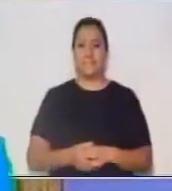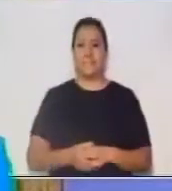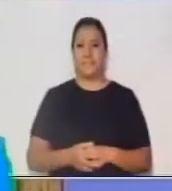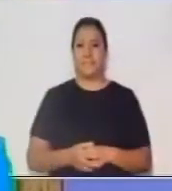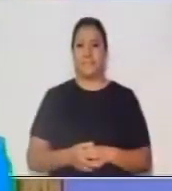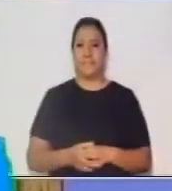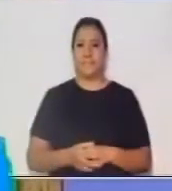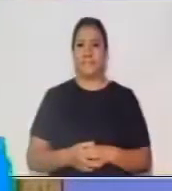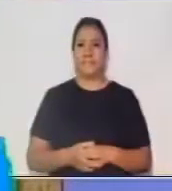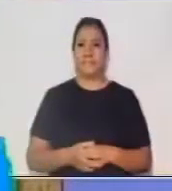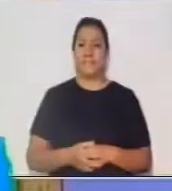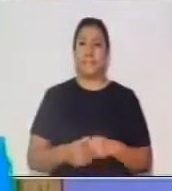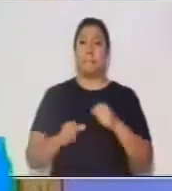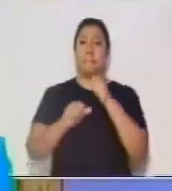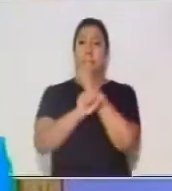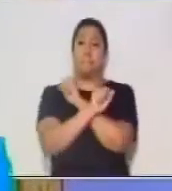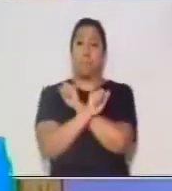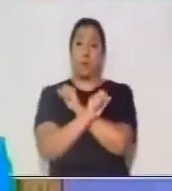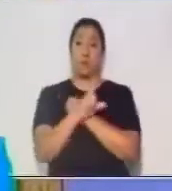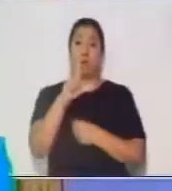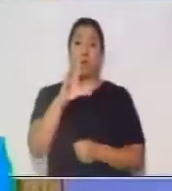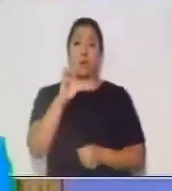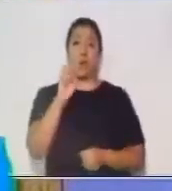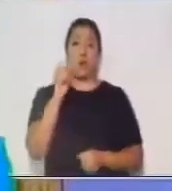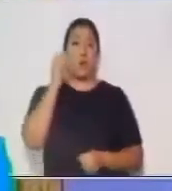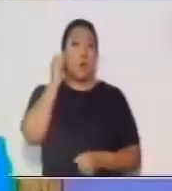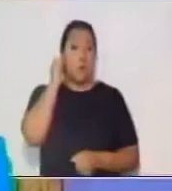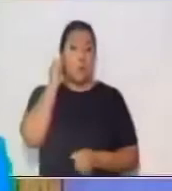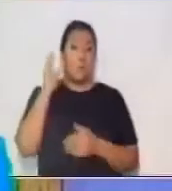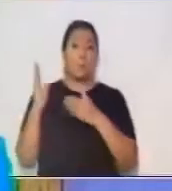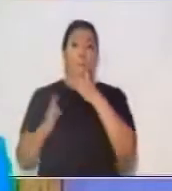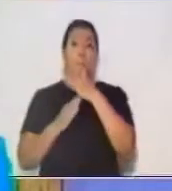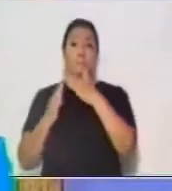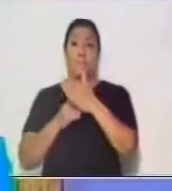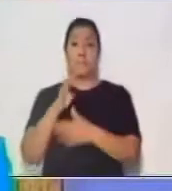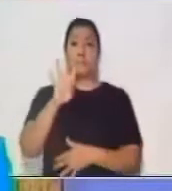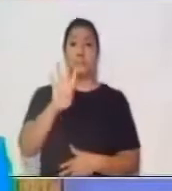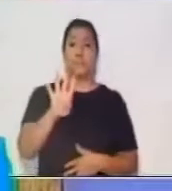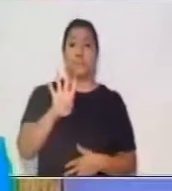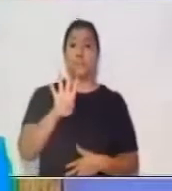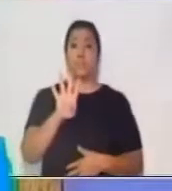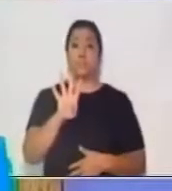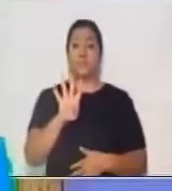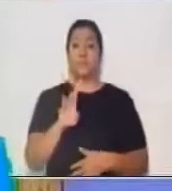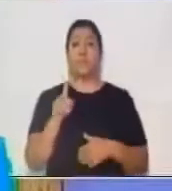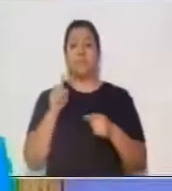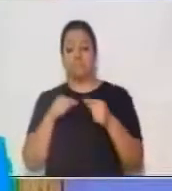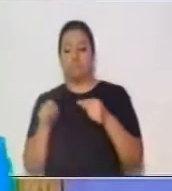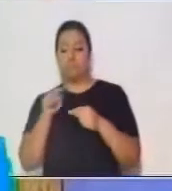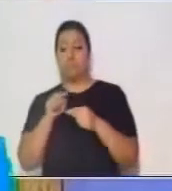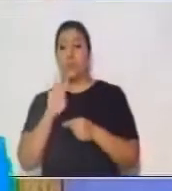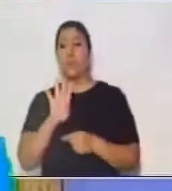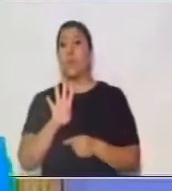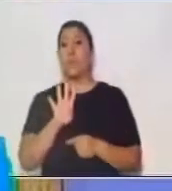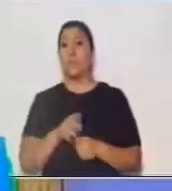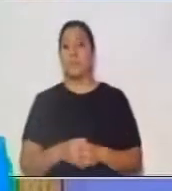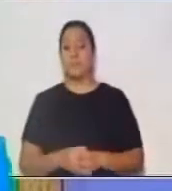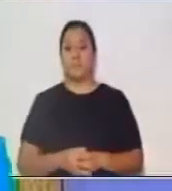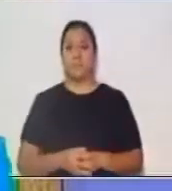conformista. Mira, mejor acepta lo que yo te doy. Y dame más tiempo a mí. ¿Sí? Dame lo que deseo.